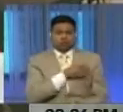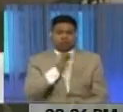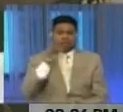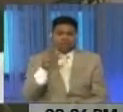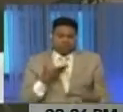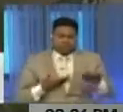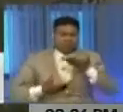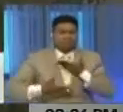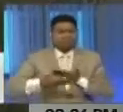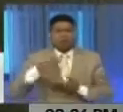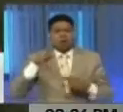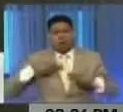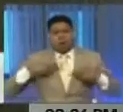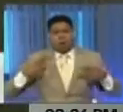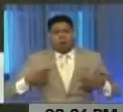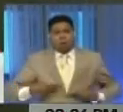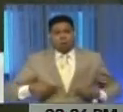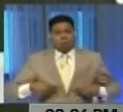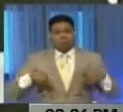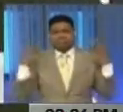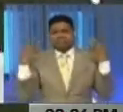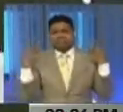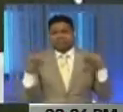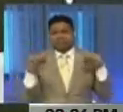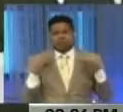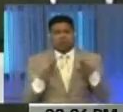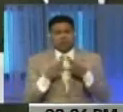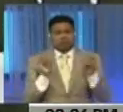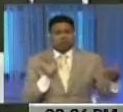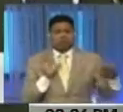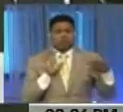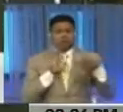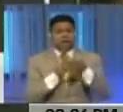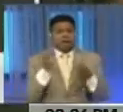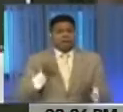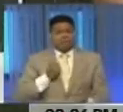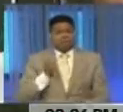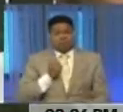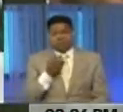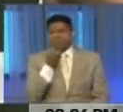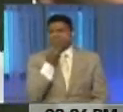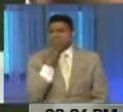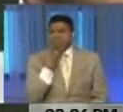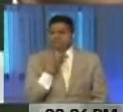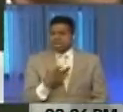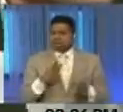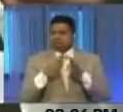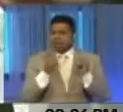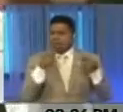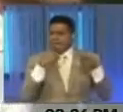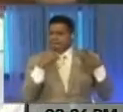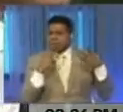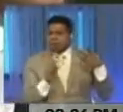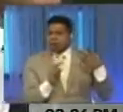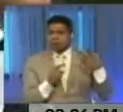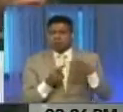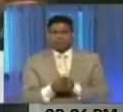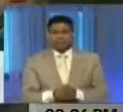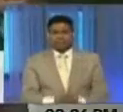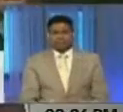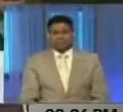la naturaleza, que garantice el uso y el aprovechamiento racional y óptimo de nuestros recursos naturales no